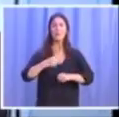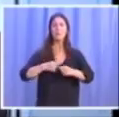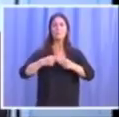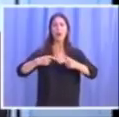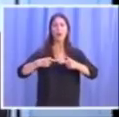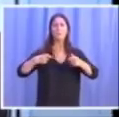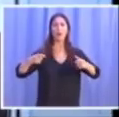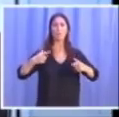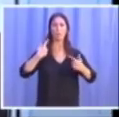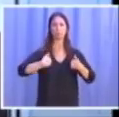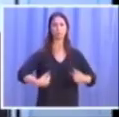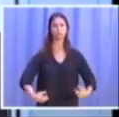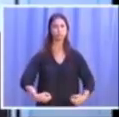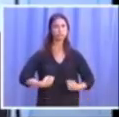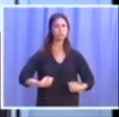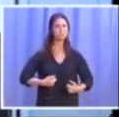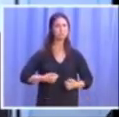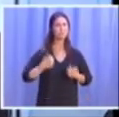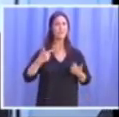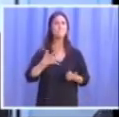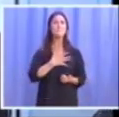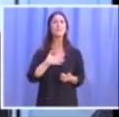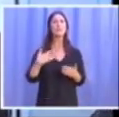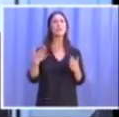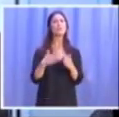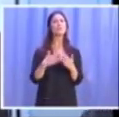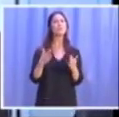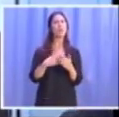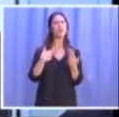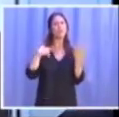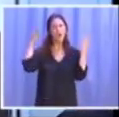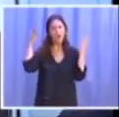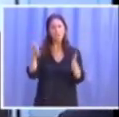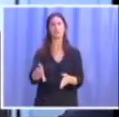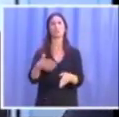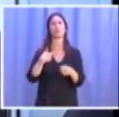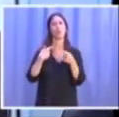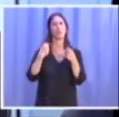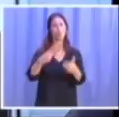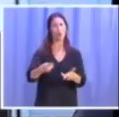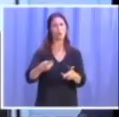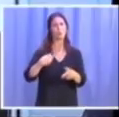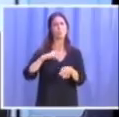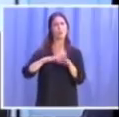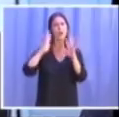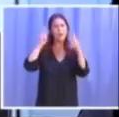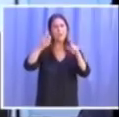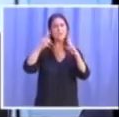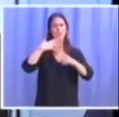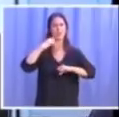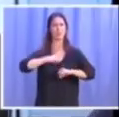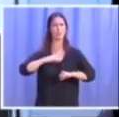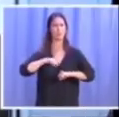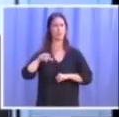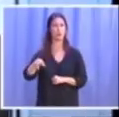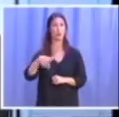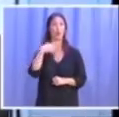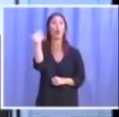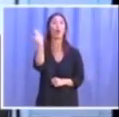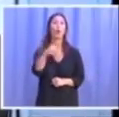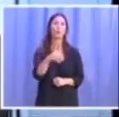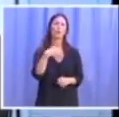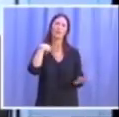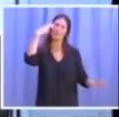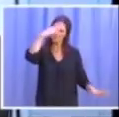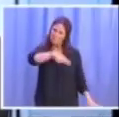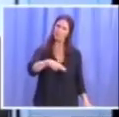en buen estado, que lo que quieren es tener viviendas asistidas, nosotros dotaremos de suelo para residencias para mayores. Y los jóvenes, respeto a